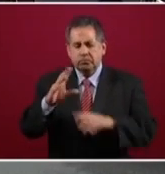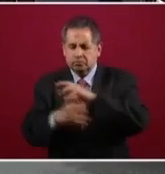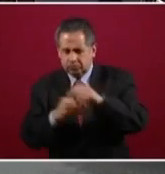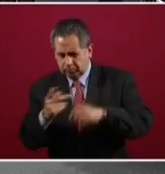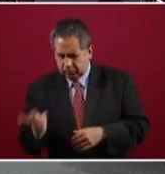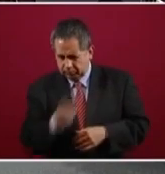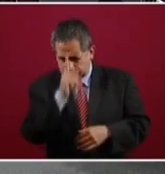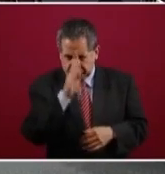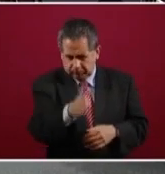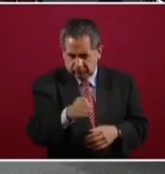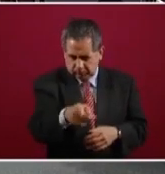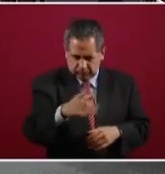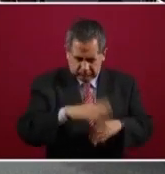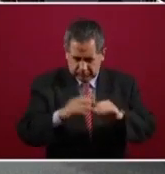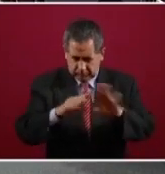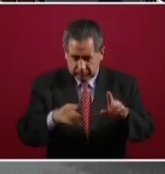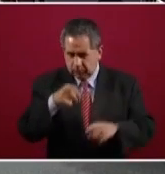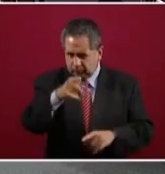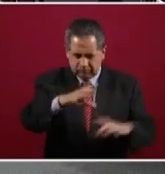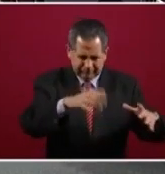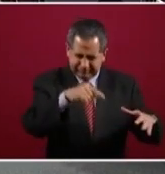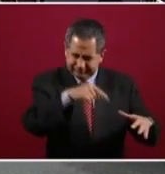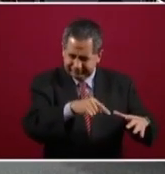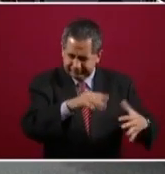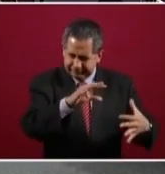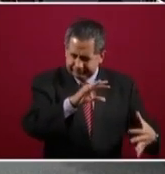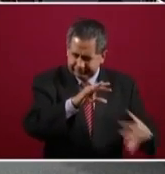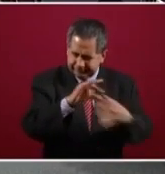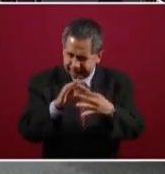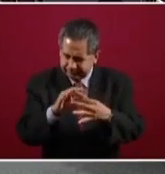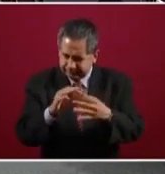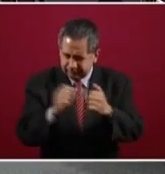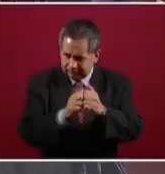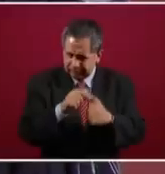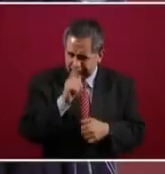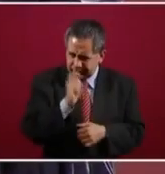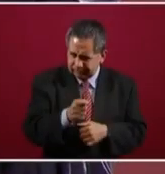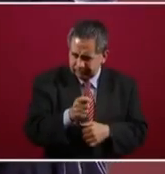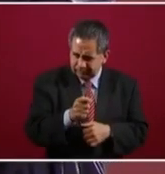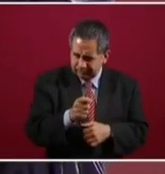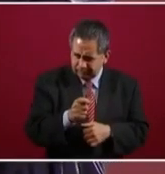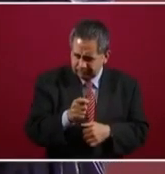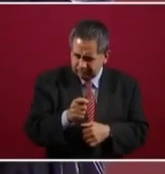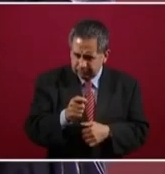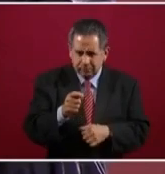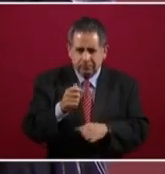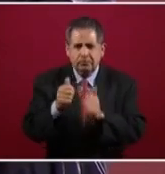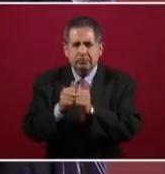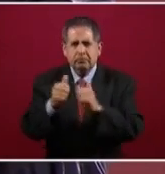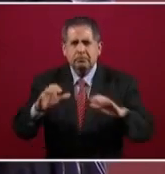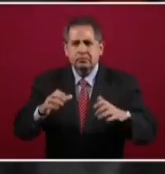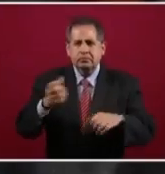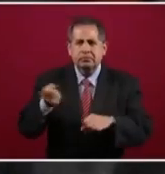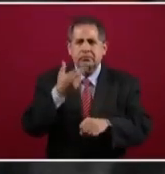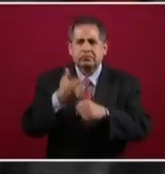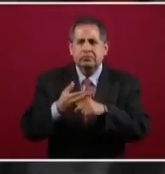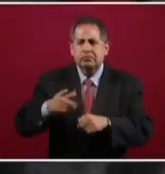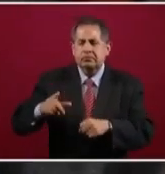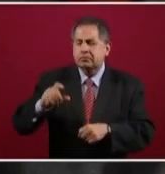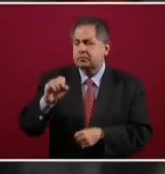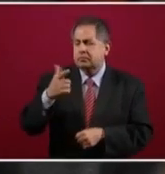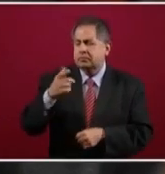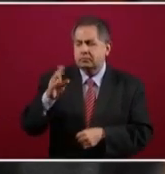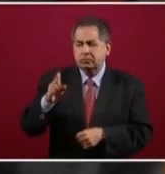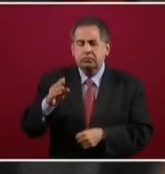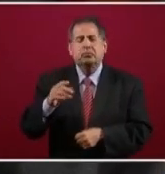más a ti una cosa, para aclarar. ¿Este organismo depende de la Secretaría? Es un órgano desconcentrado de la Secretaría de Gobernación, así